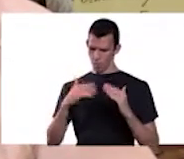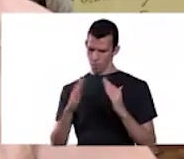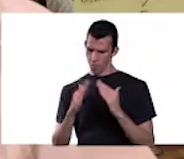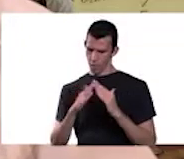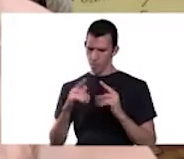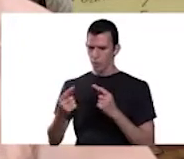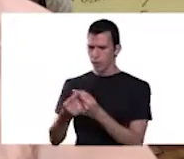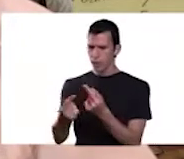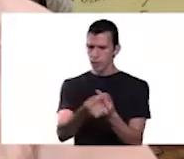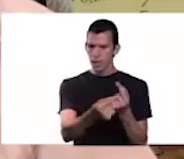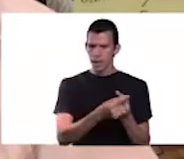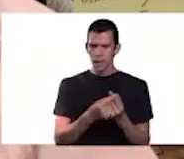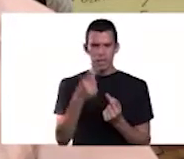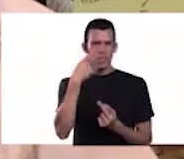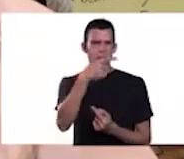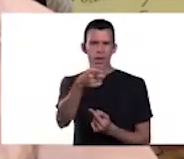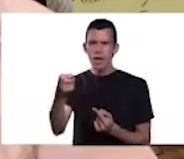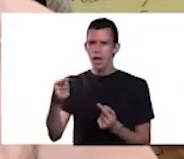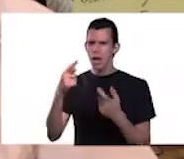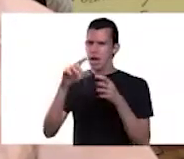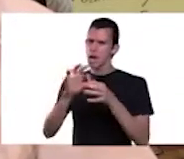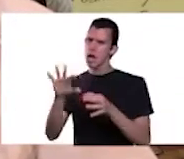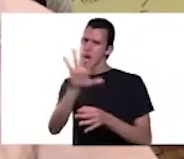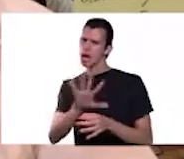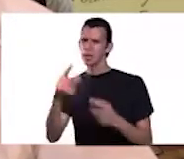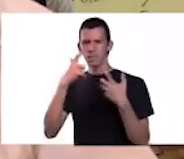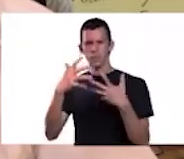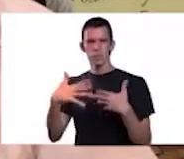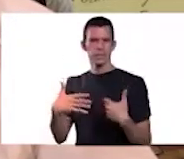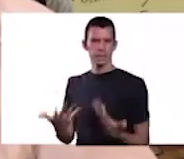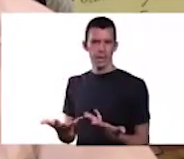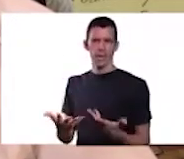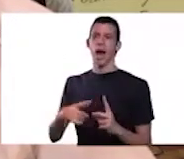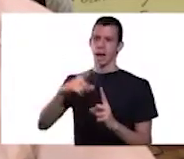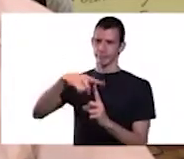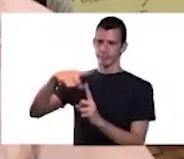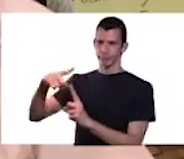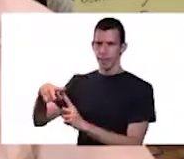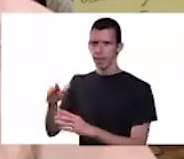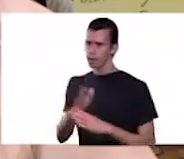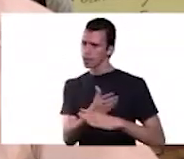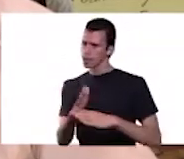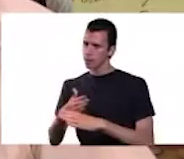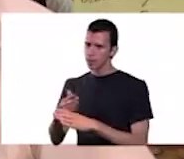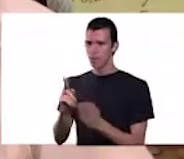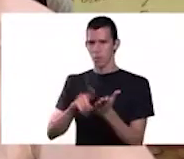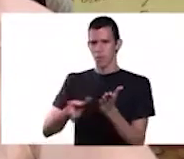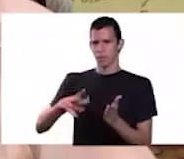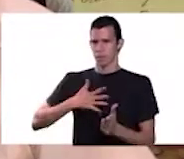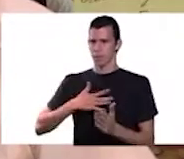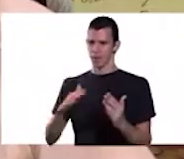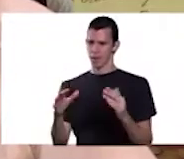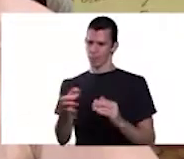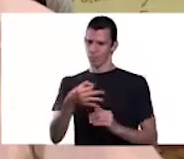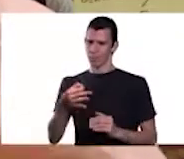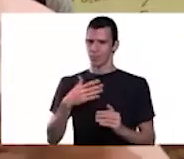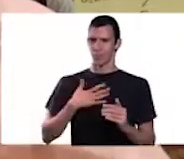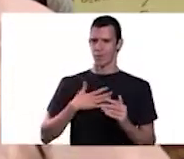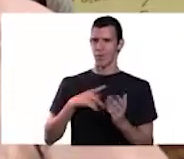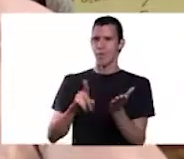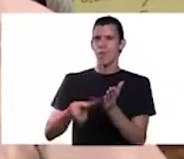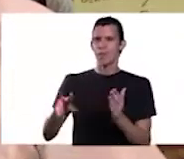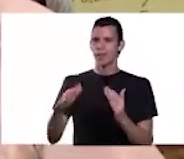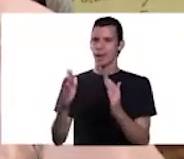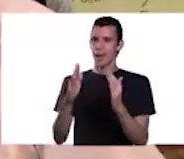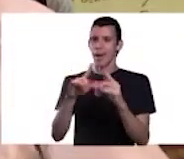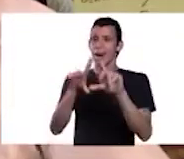la ejecución de esa tarea y con la exigencia de que esas tareas en la localidad, en su provincia, en su municipio, en